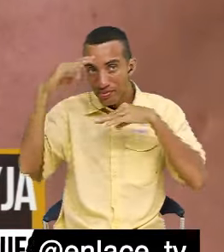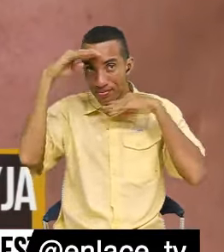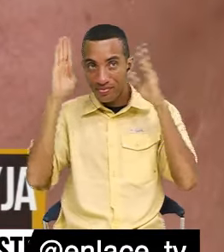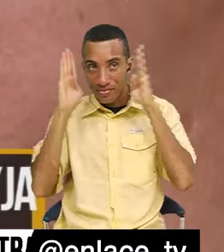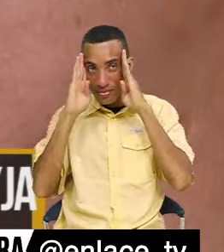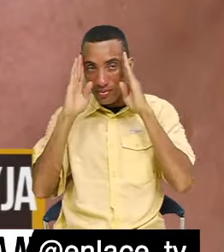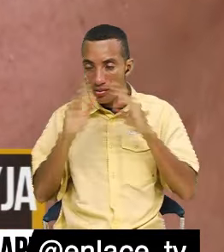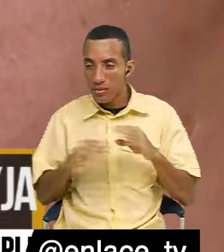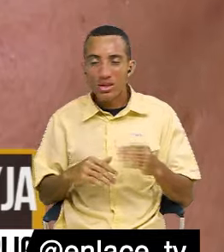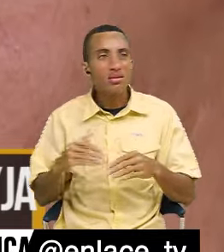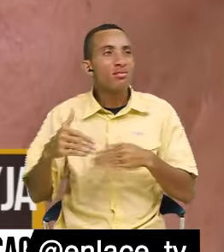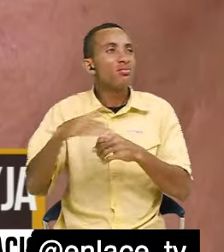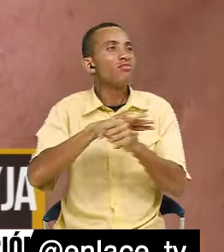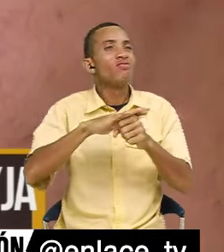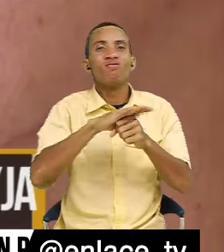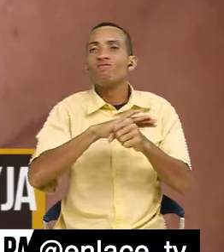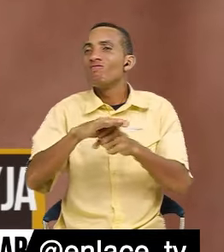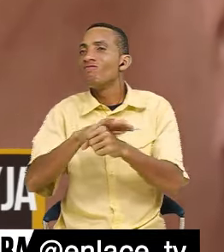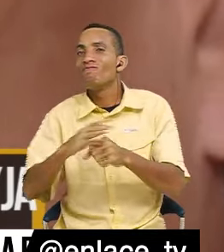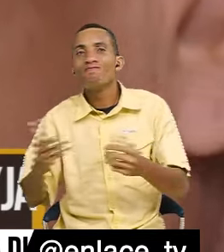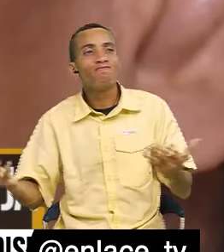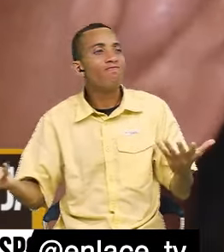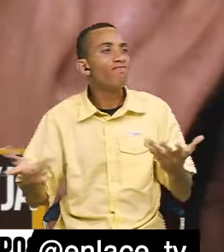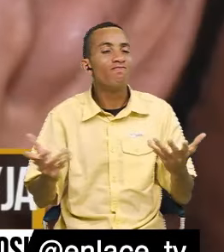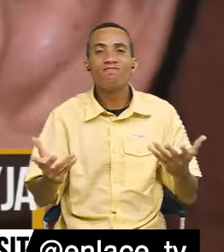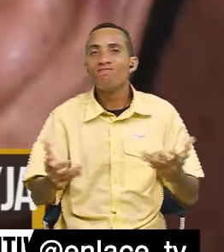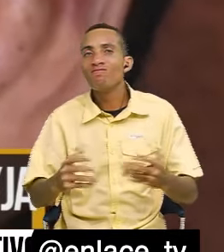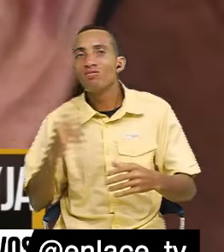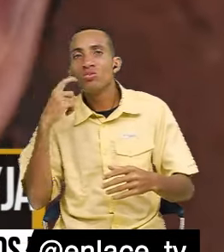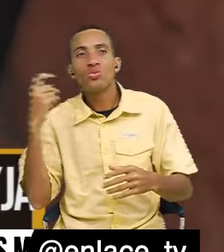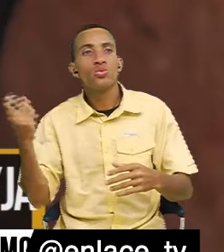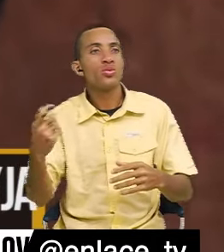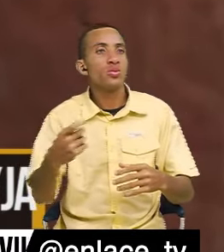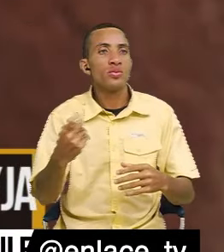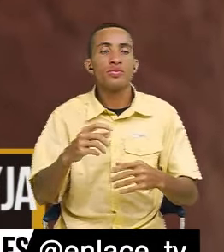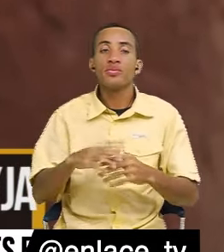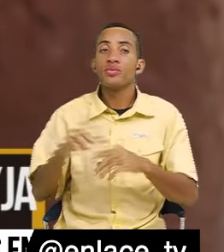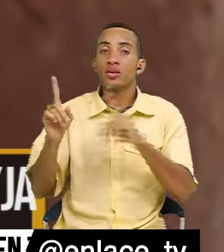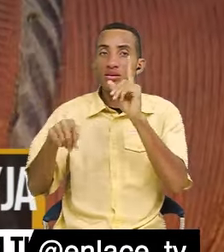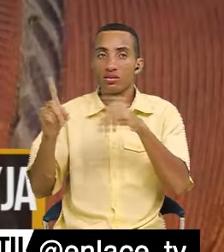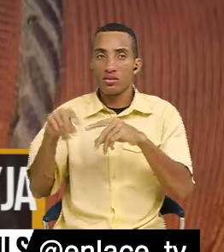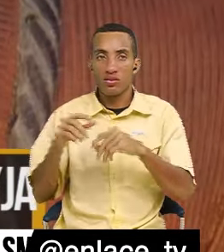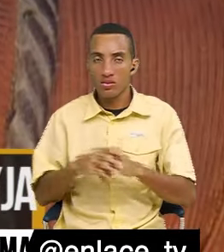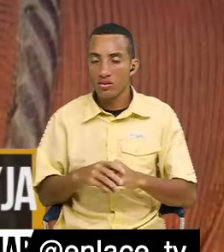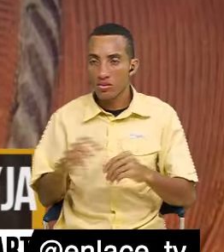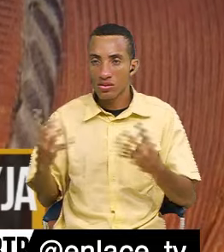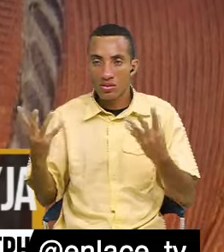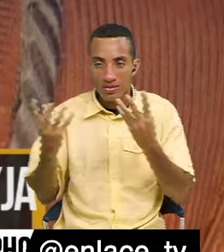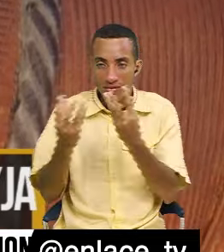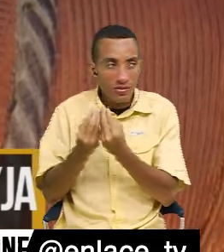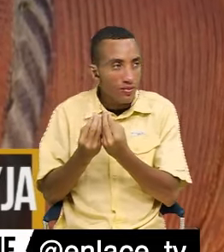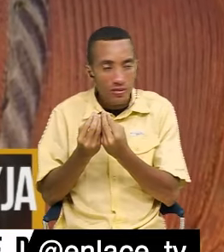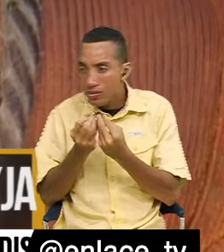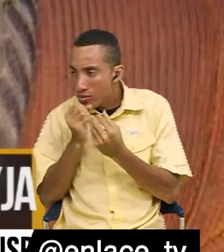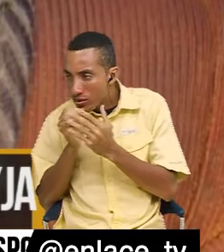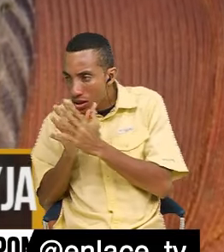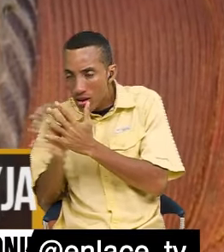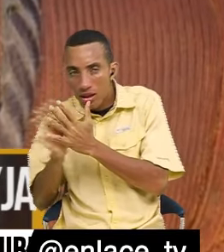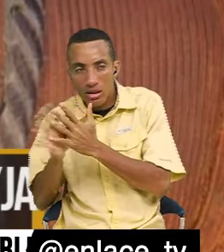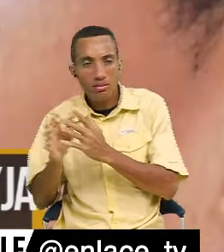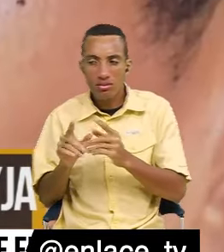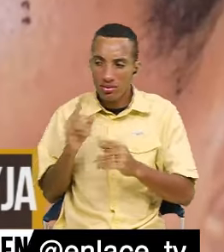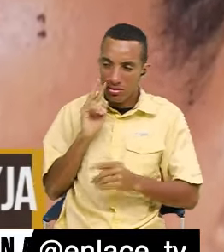por todo el sector y estuvo en algunos lugares donde habían miembros de una red de cooperantes, y a ellos se les hizo muy extraño y